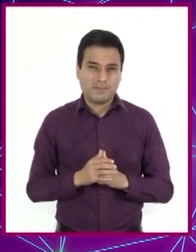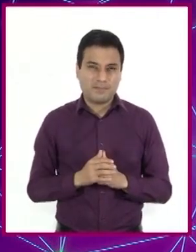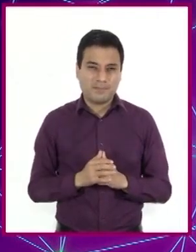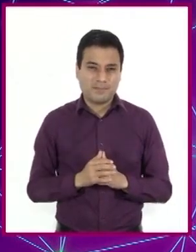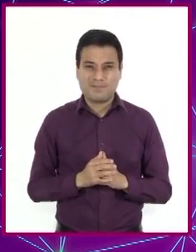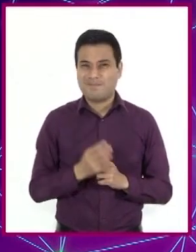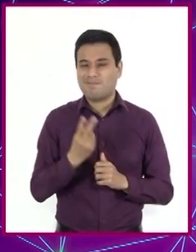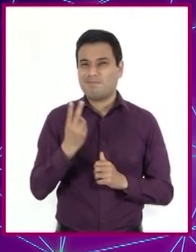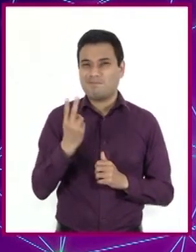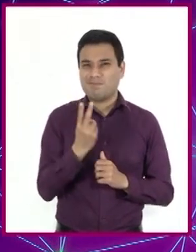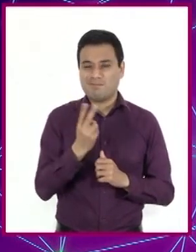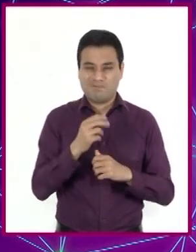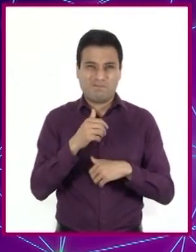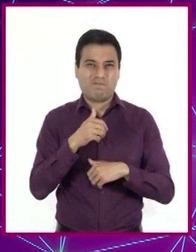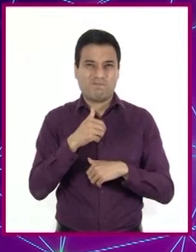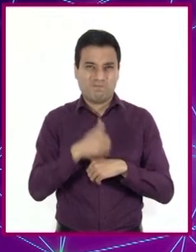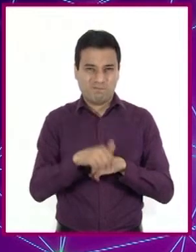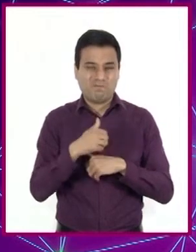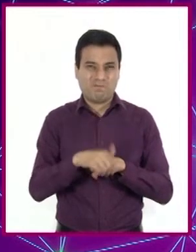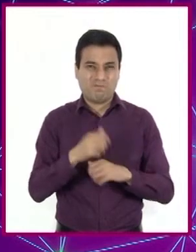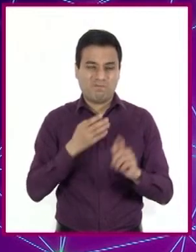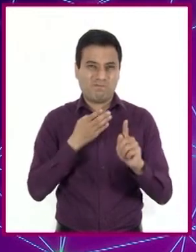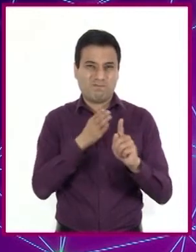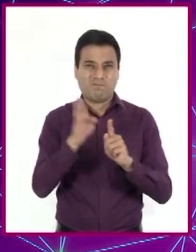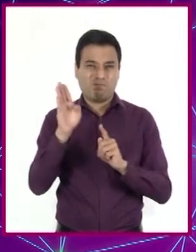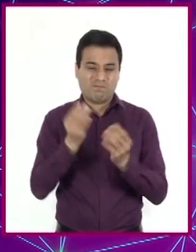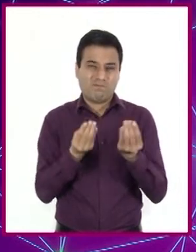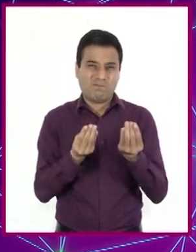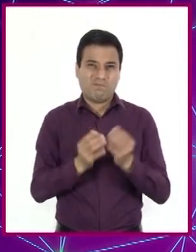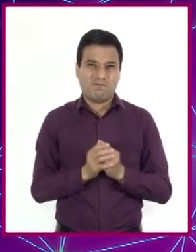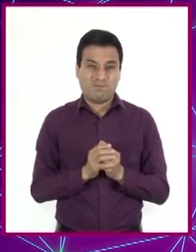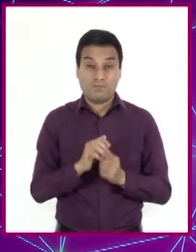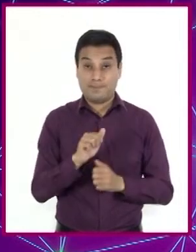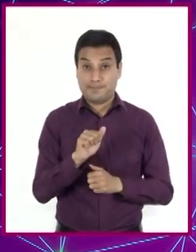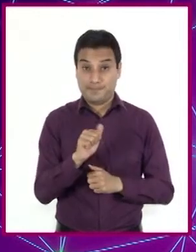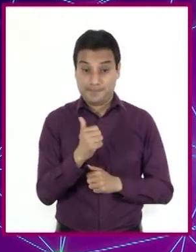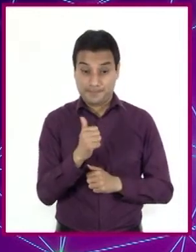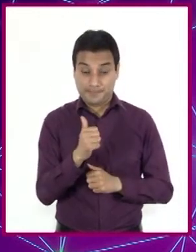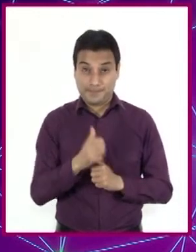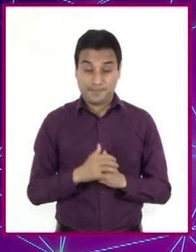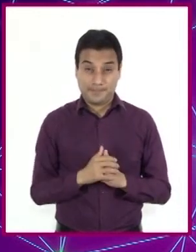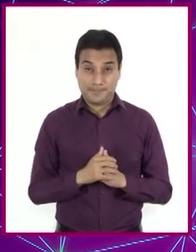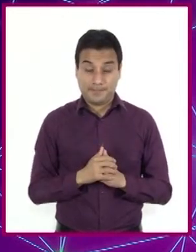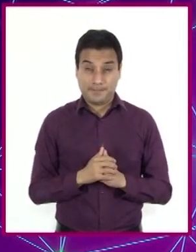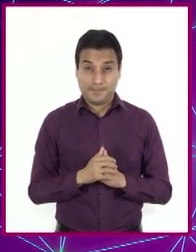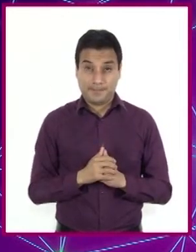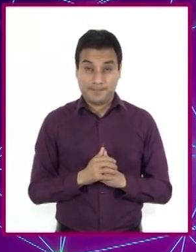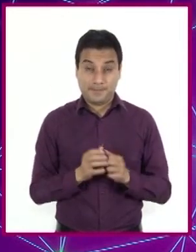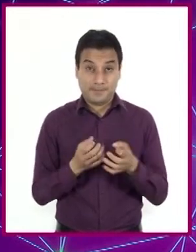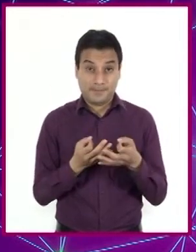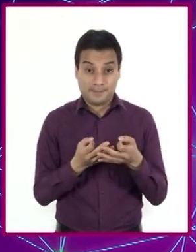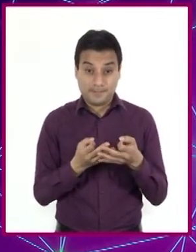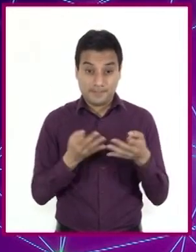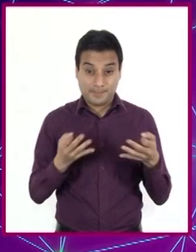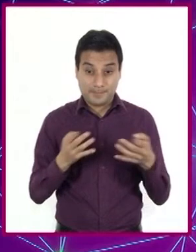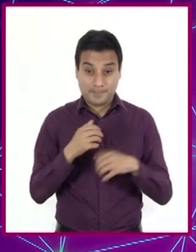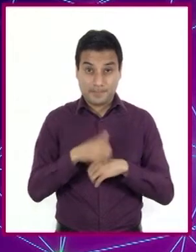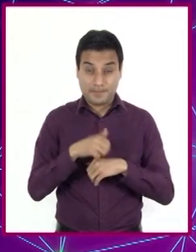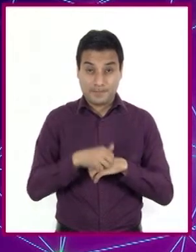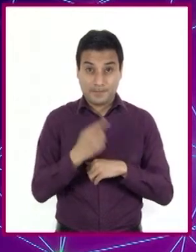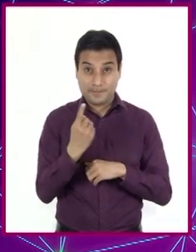muy dispersos respecto a su media. En el mes de agosto, en el que el terreno 1 se